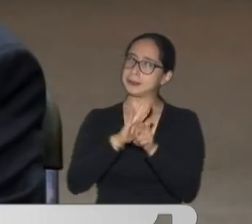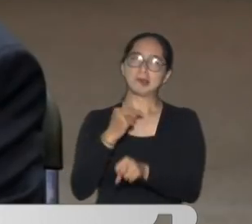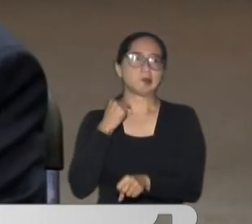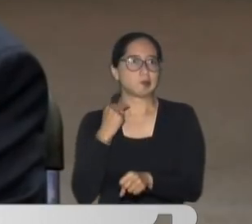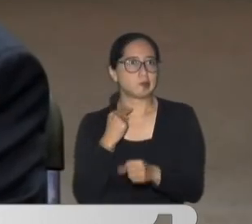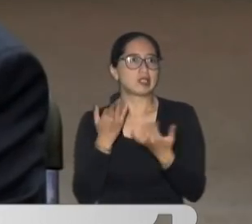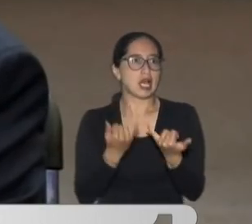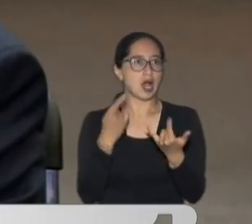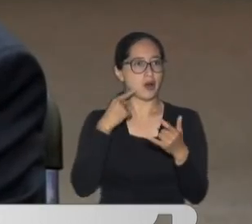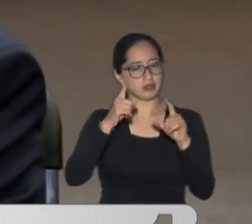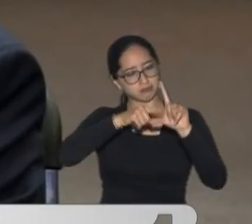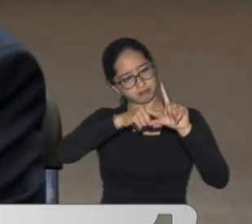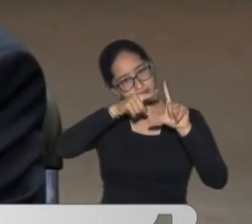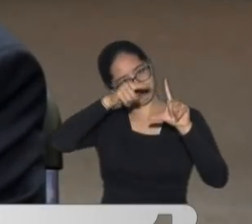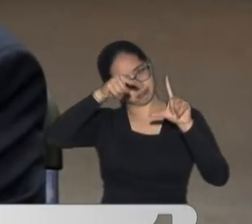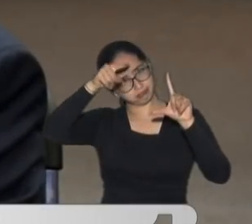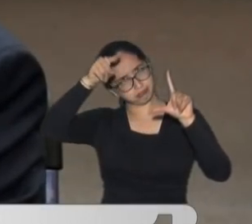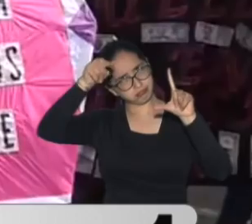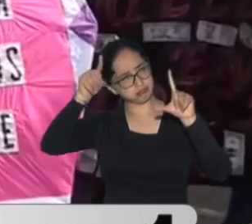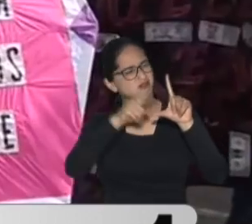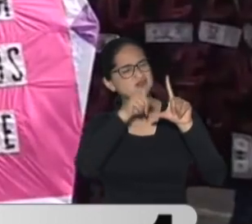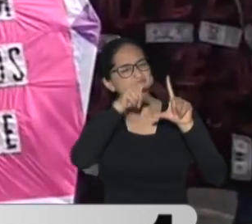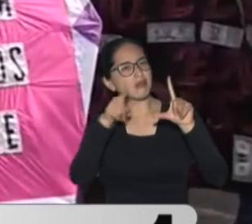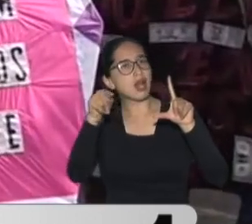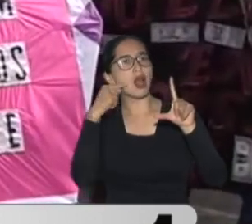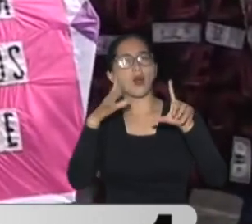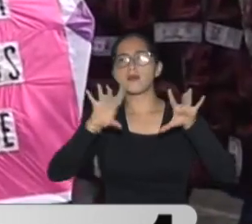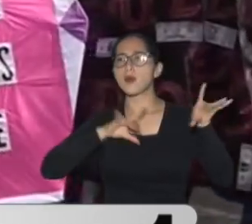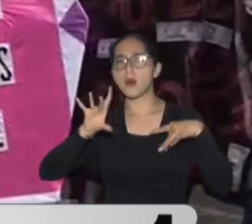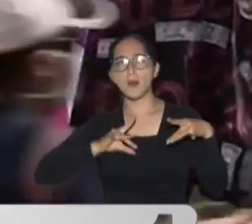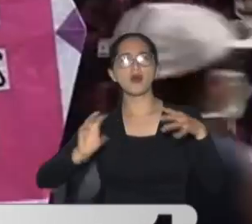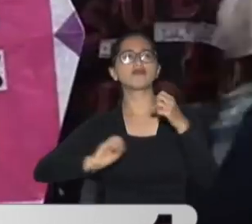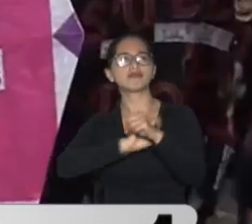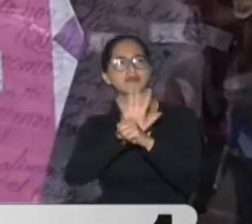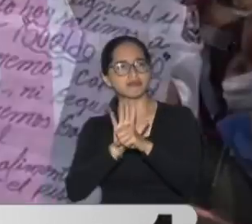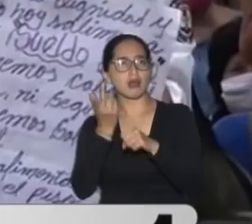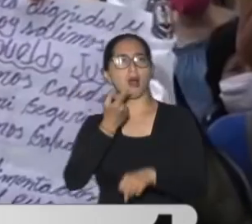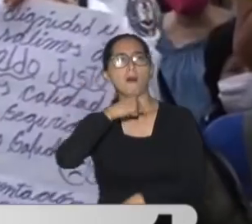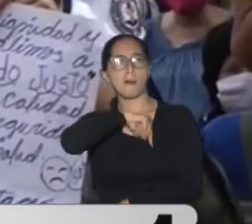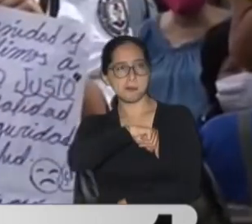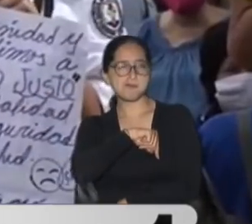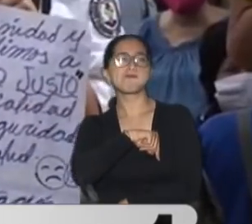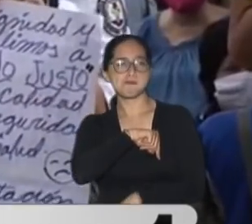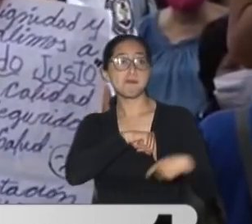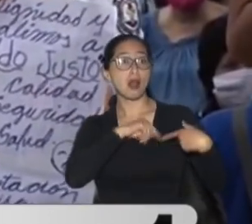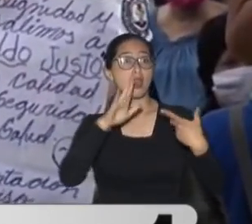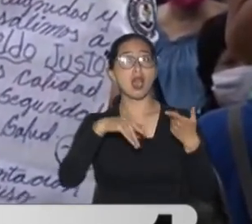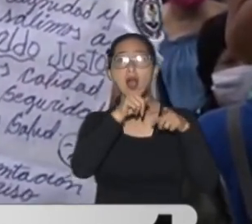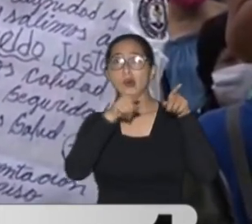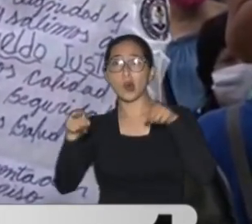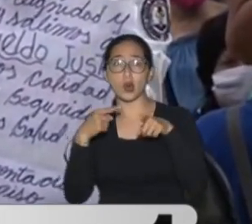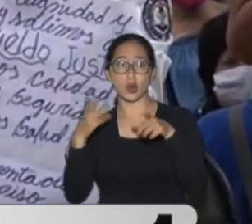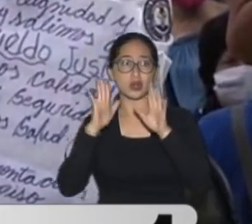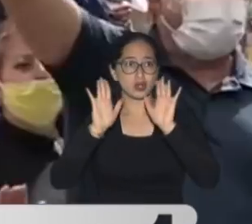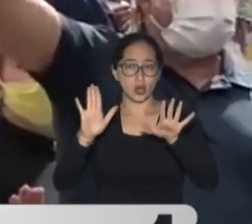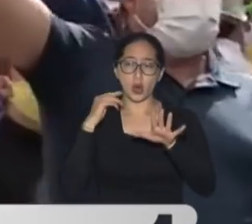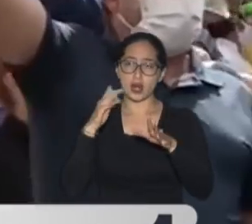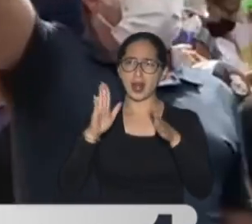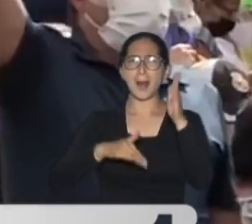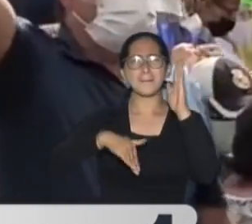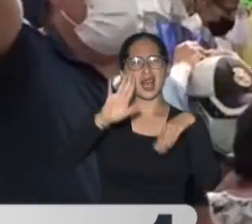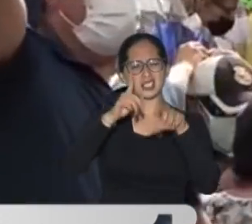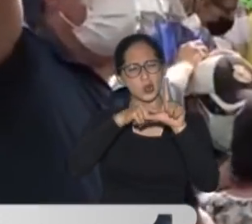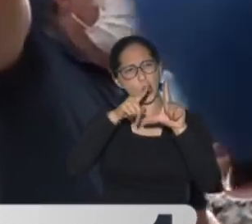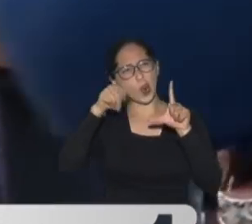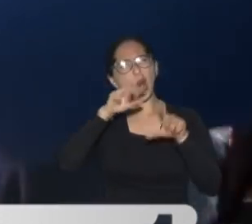cifras entregadas por el gobierno sobre la propagación del coronavirus, que según el chavismo apenas supera los 86.000